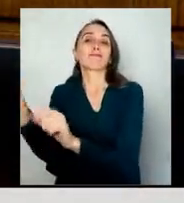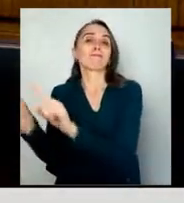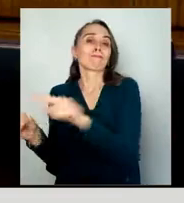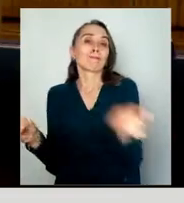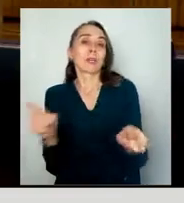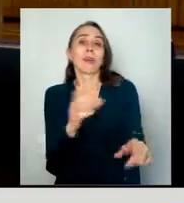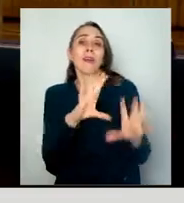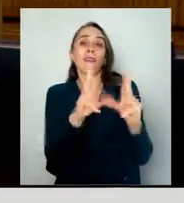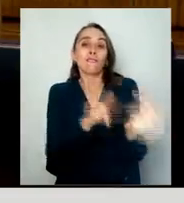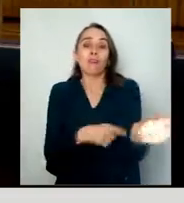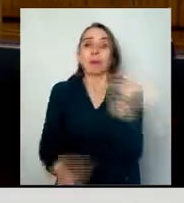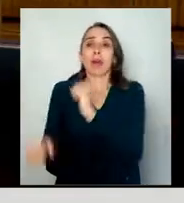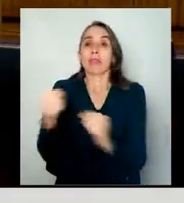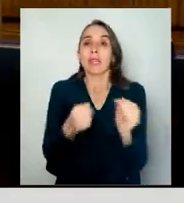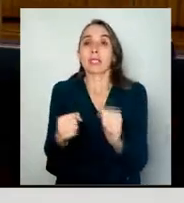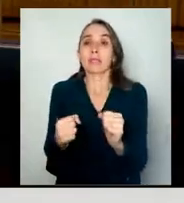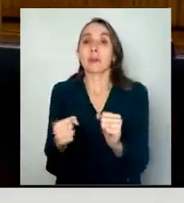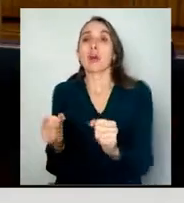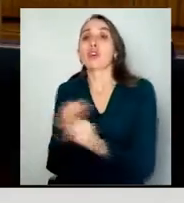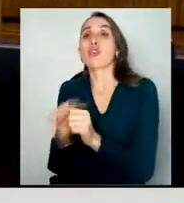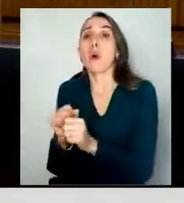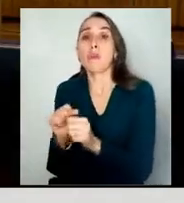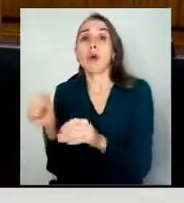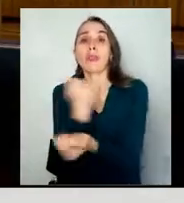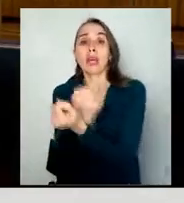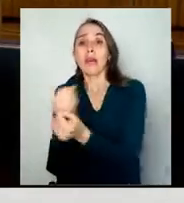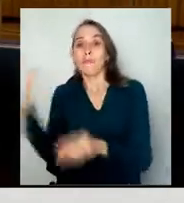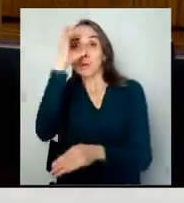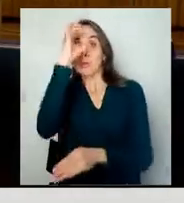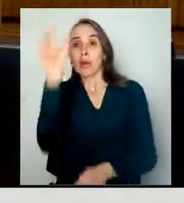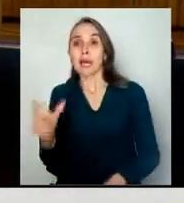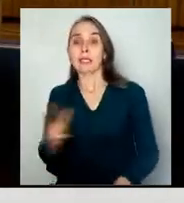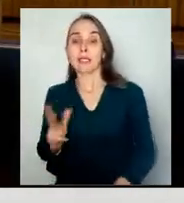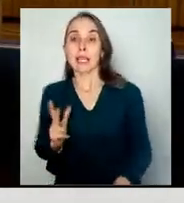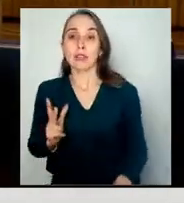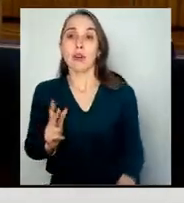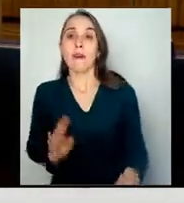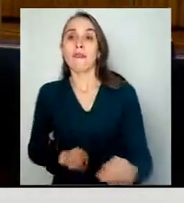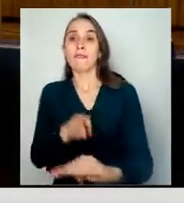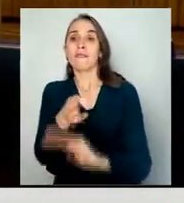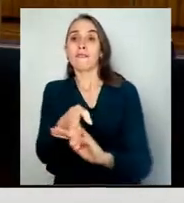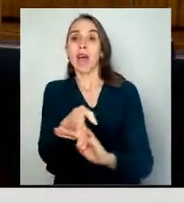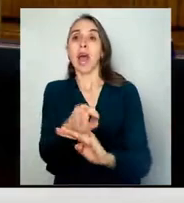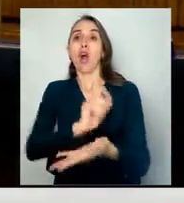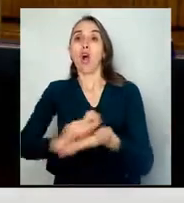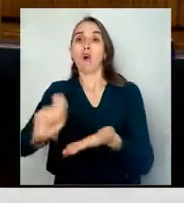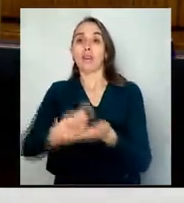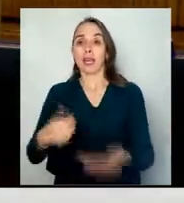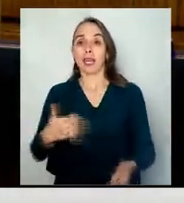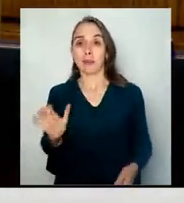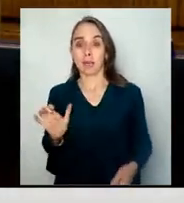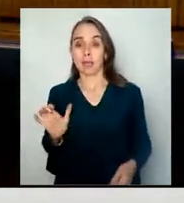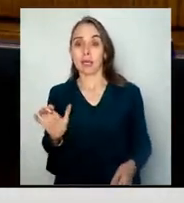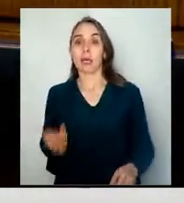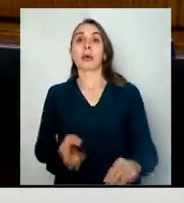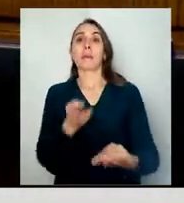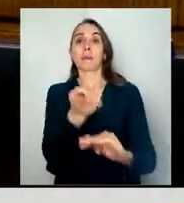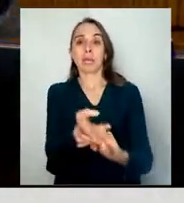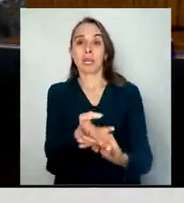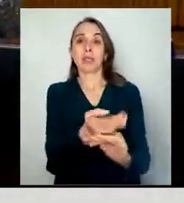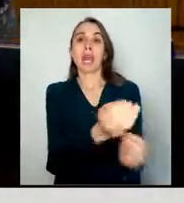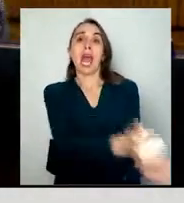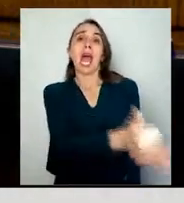por de activación de la búsqueda de Henry deciden acercarse a la policía de investigaciones para solicitar igual asistencia